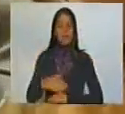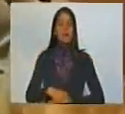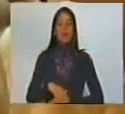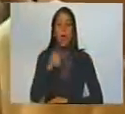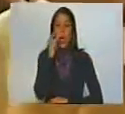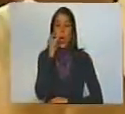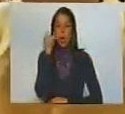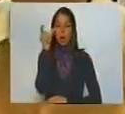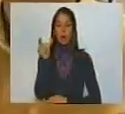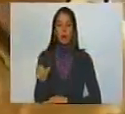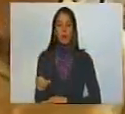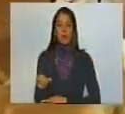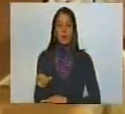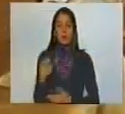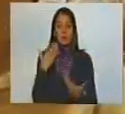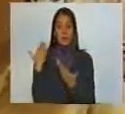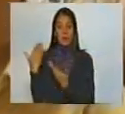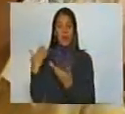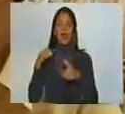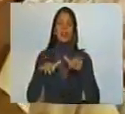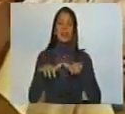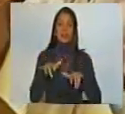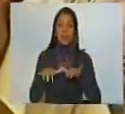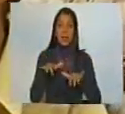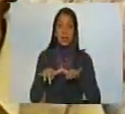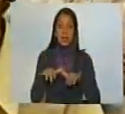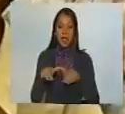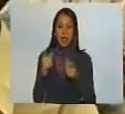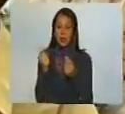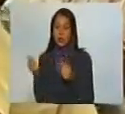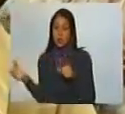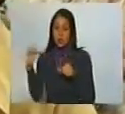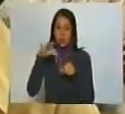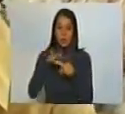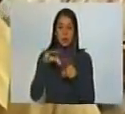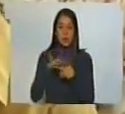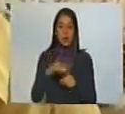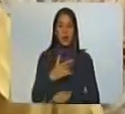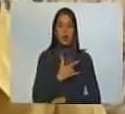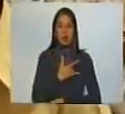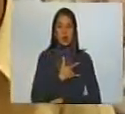Ciudadano William Alvarado, secretario de Ingresos Universitarios.